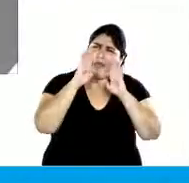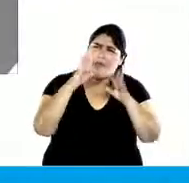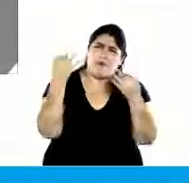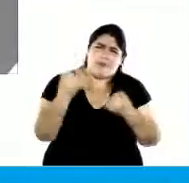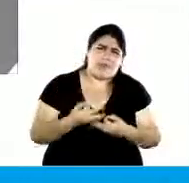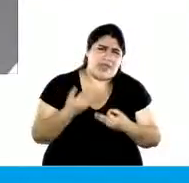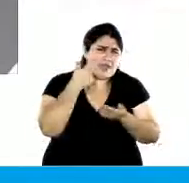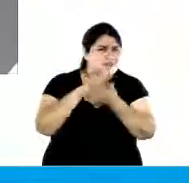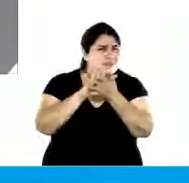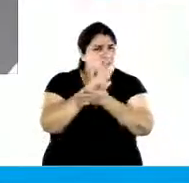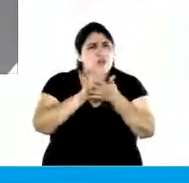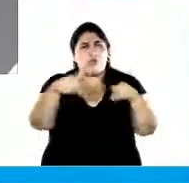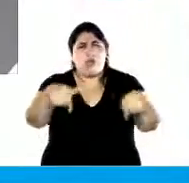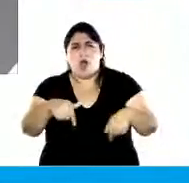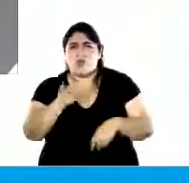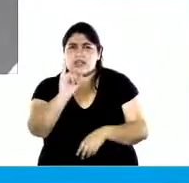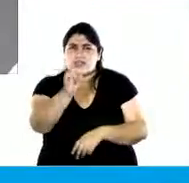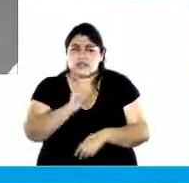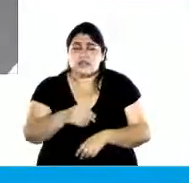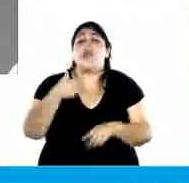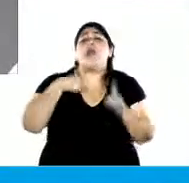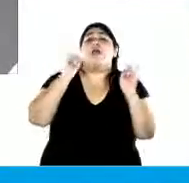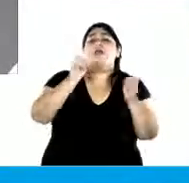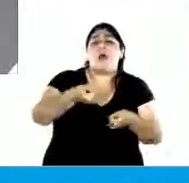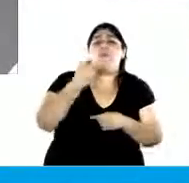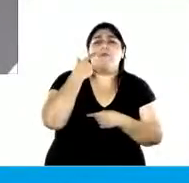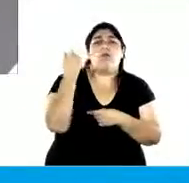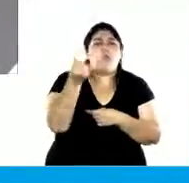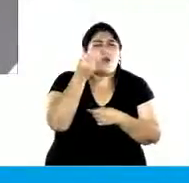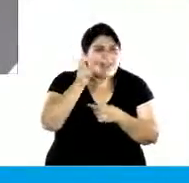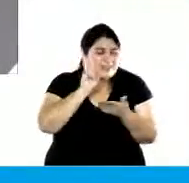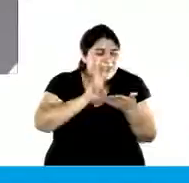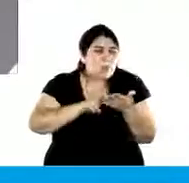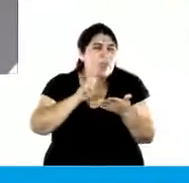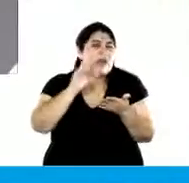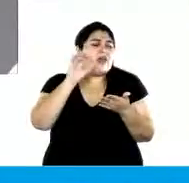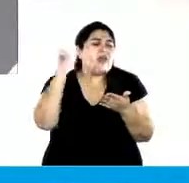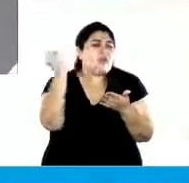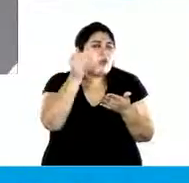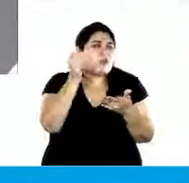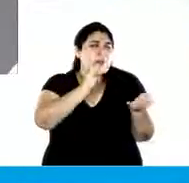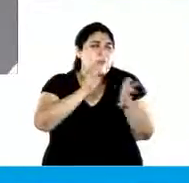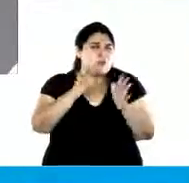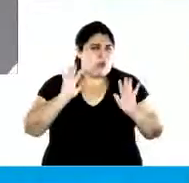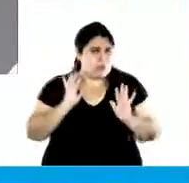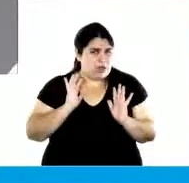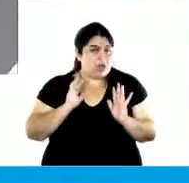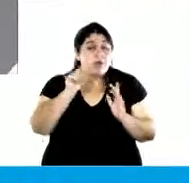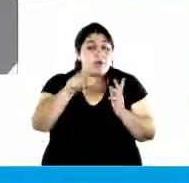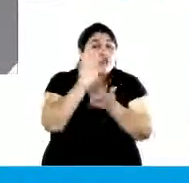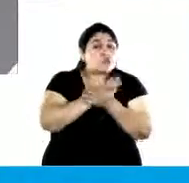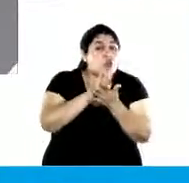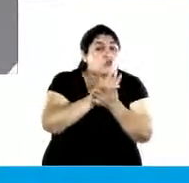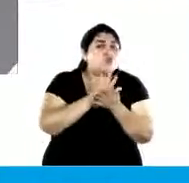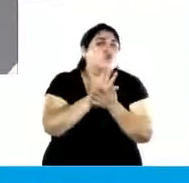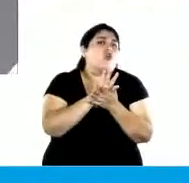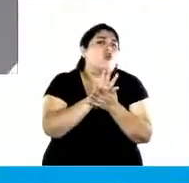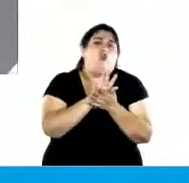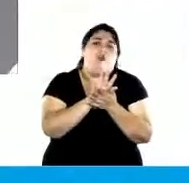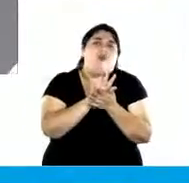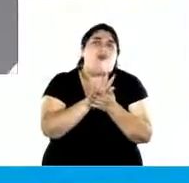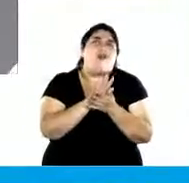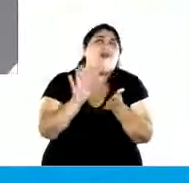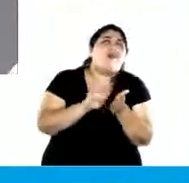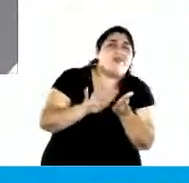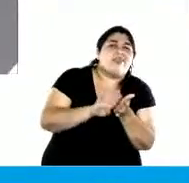Tenemos que resolver esto. Mientras vamos a acompañar esta moratoria, insisto, porque creemos que es un paliativo. Pero la solución no va por la moratoria.